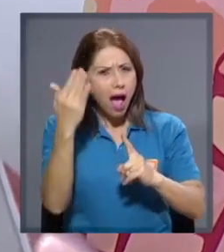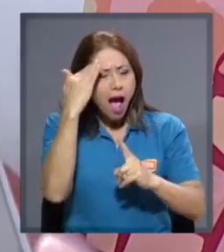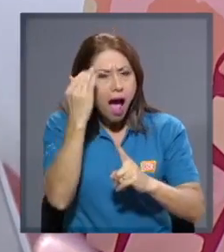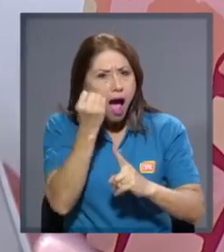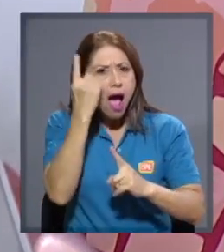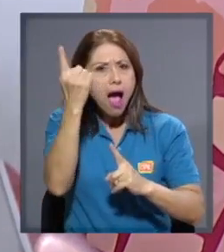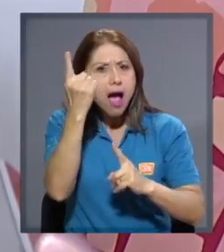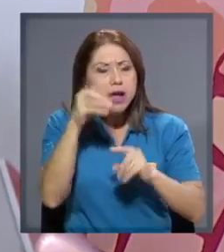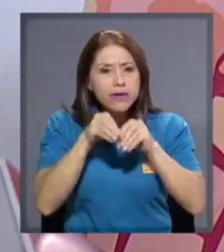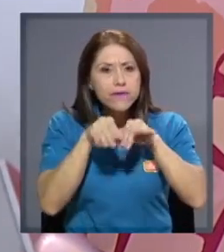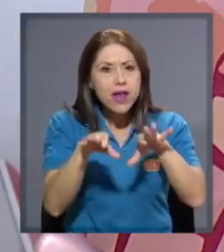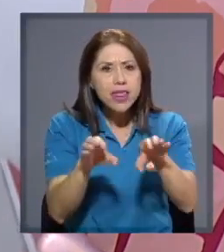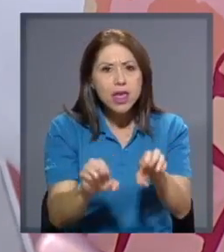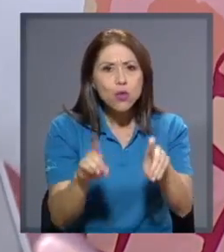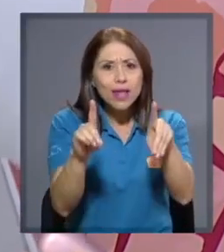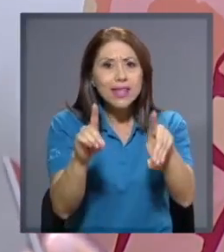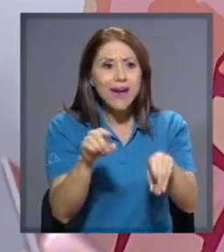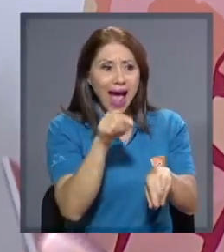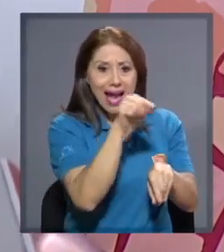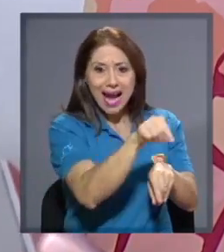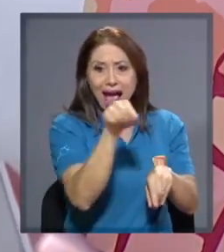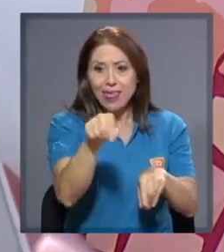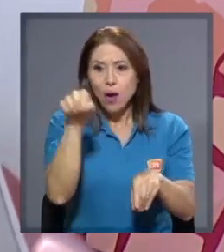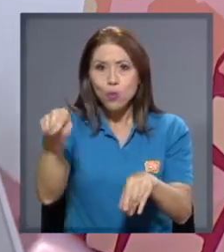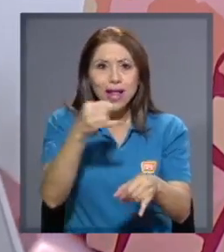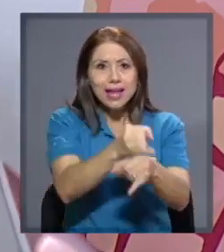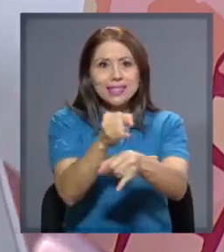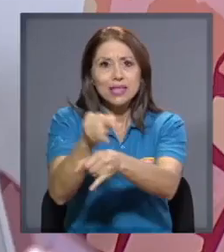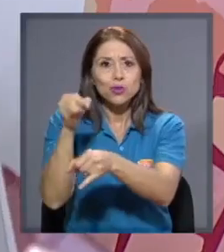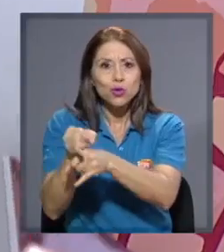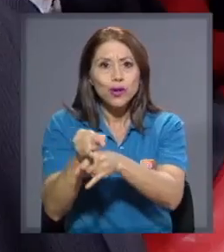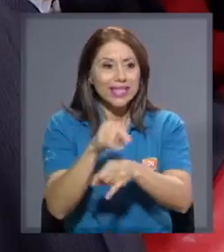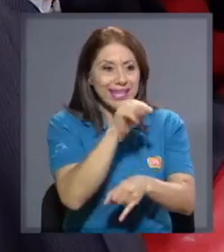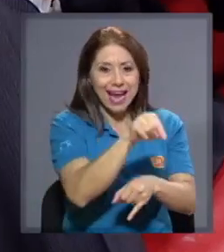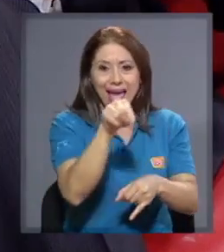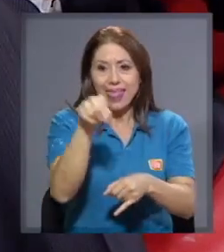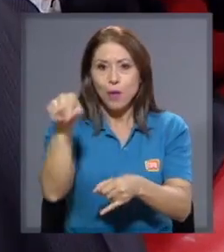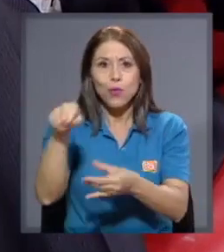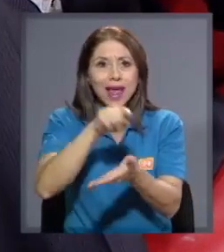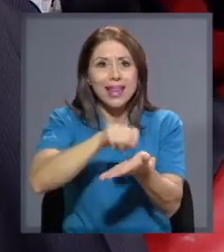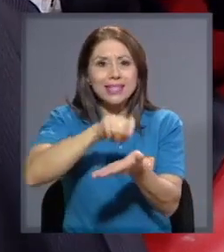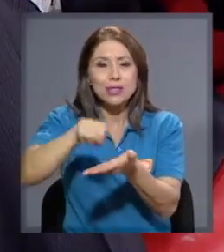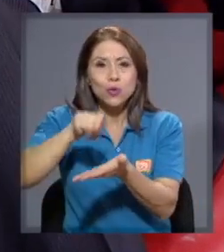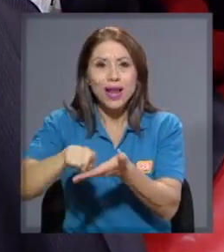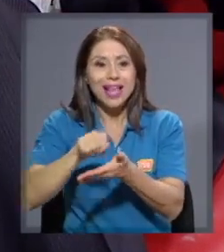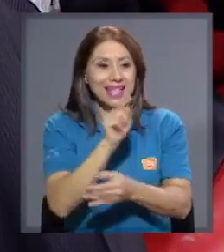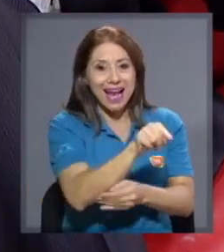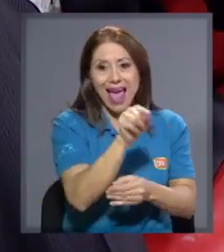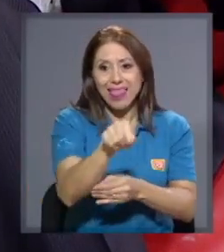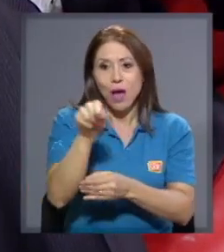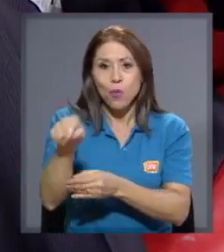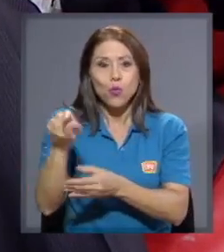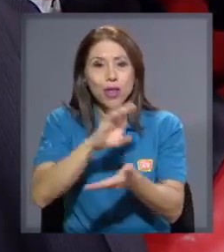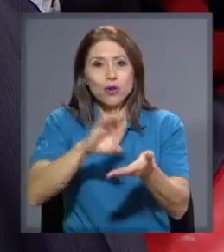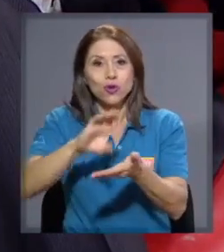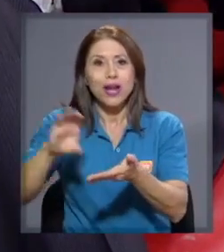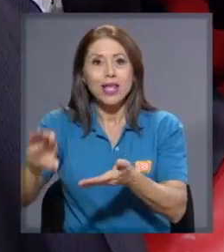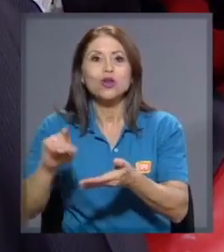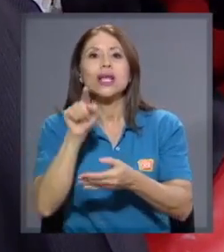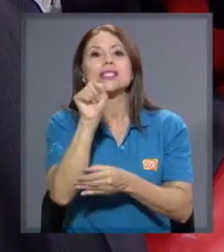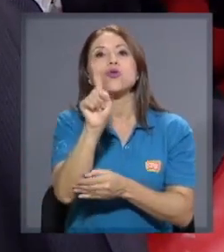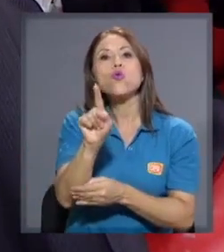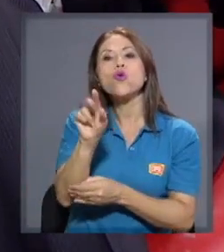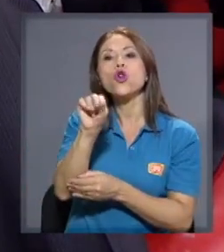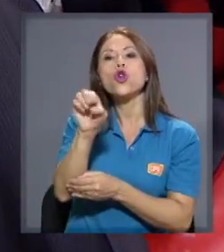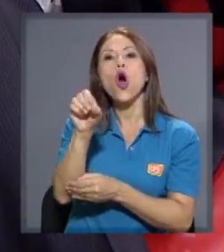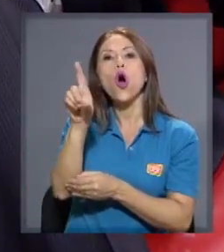sentir que cada una de las instituciones cada una de las escuelas cada uno de los es un nodo es un punto interconectado